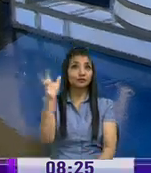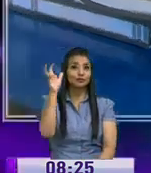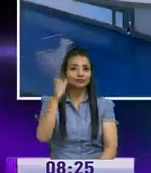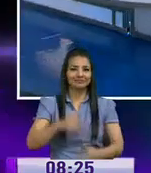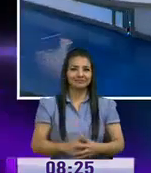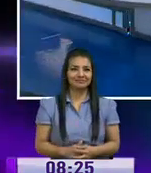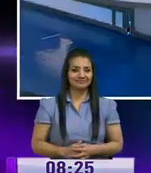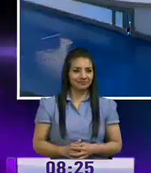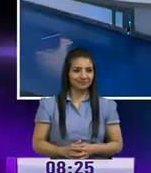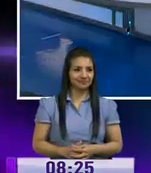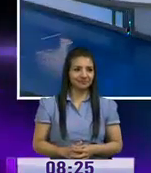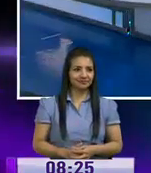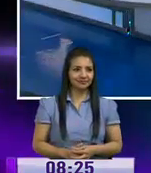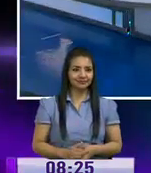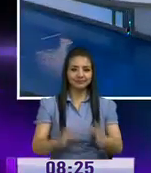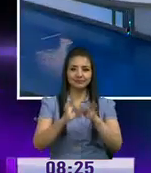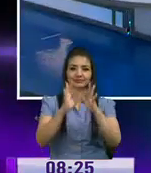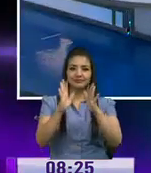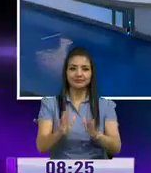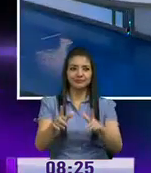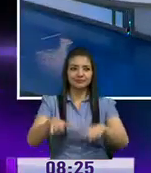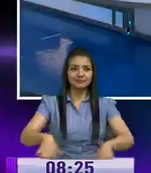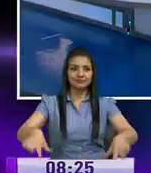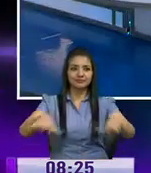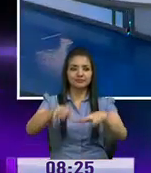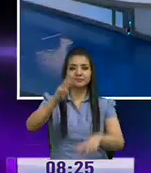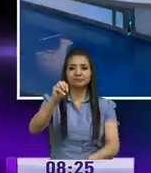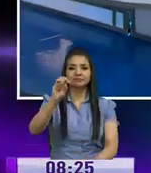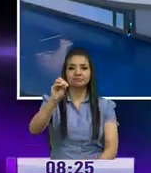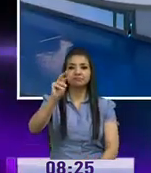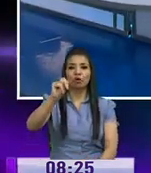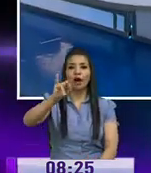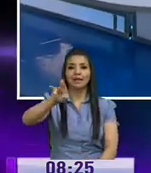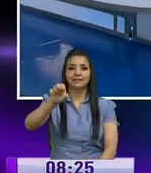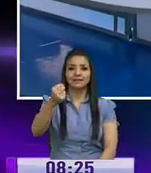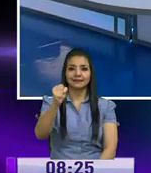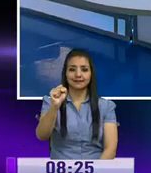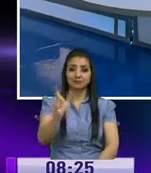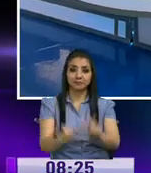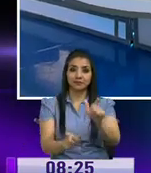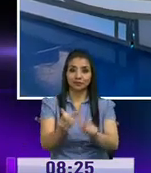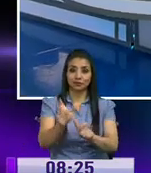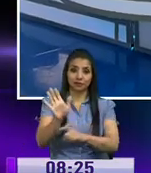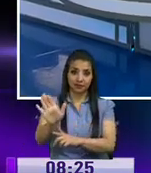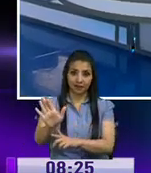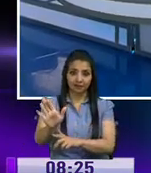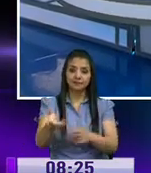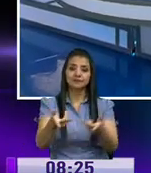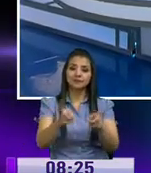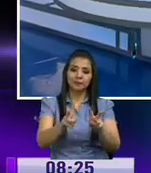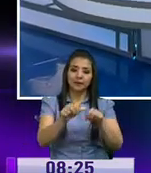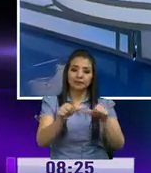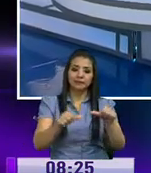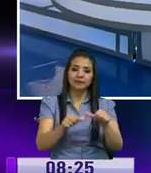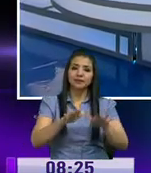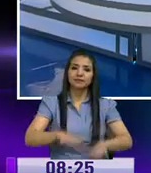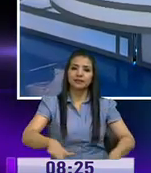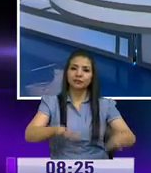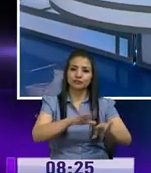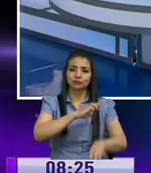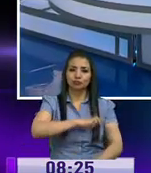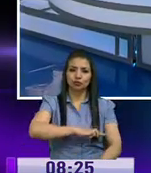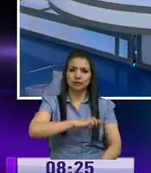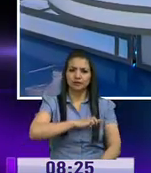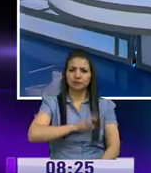cositas. Así es, la Sofi está desde el sector de Monjas y es que los moradores junto a la Administración Zonal Manuela Sáenz quieren rescatar una